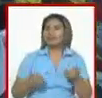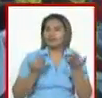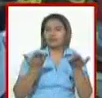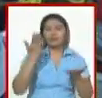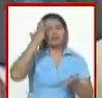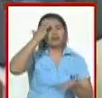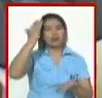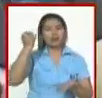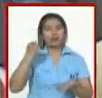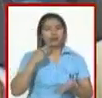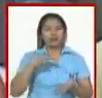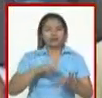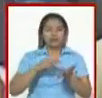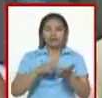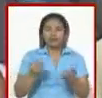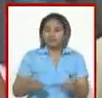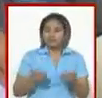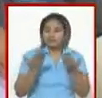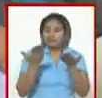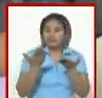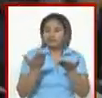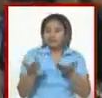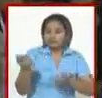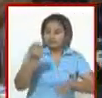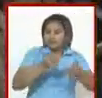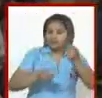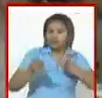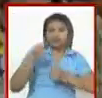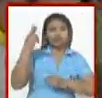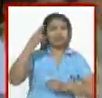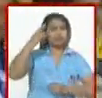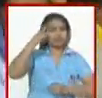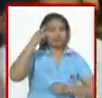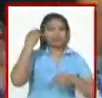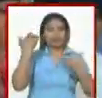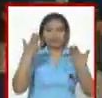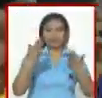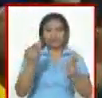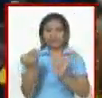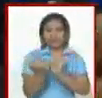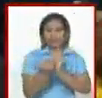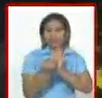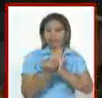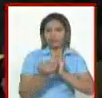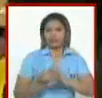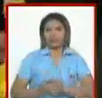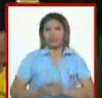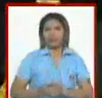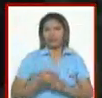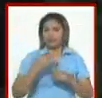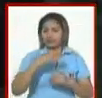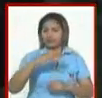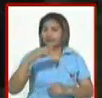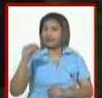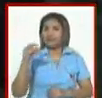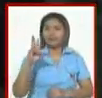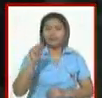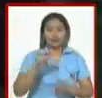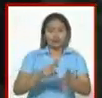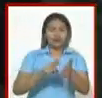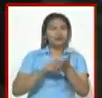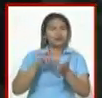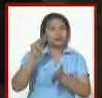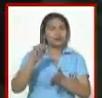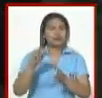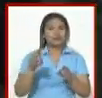porque es un sacrificio dar un aporte por una causa con la cual uno está identificado y no le